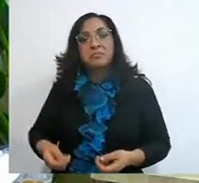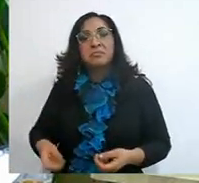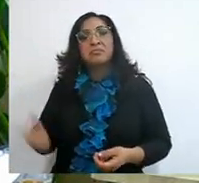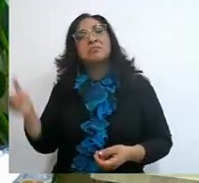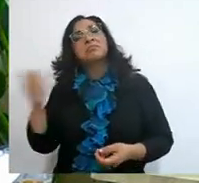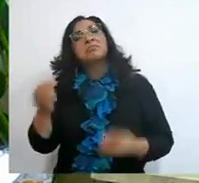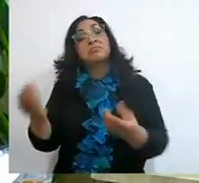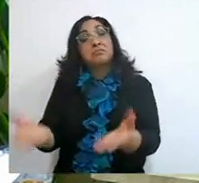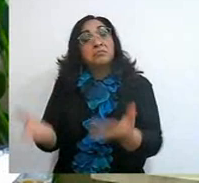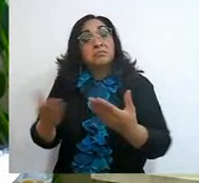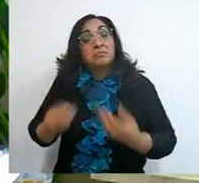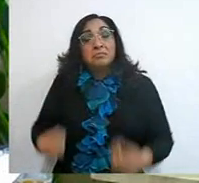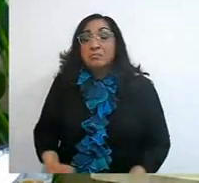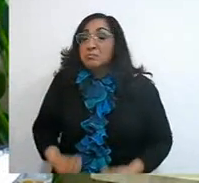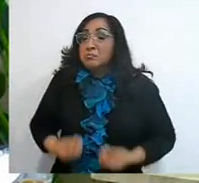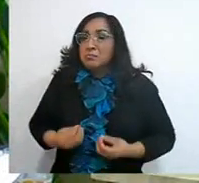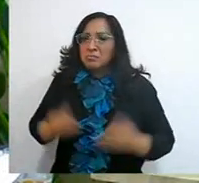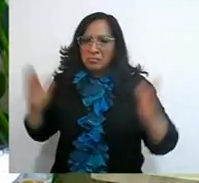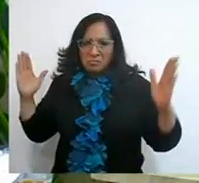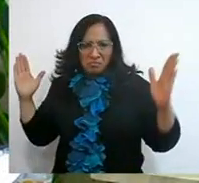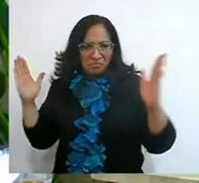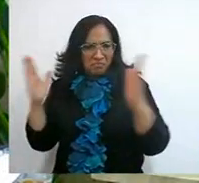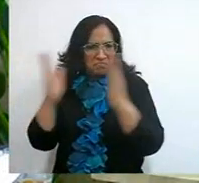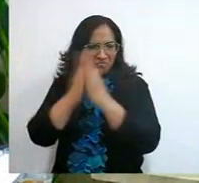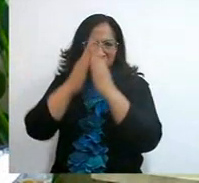va a confrontar con ella.